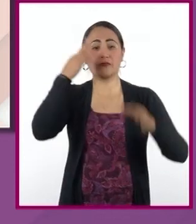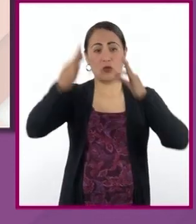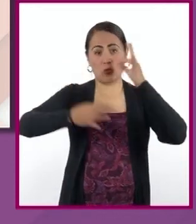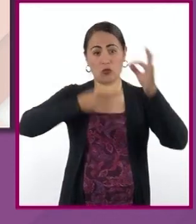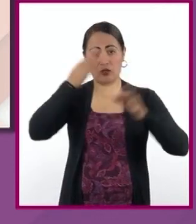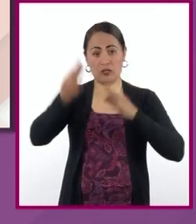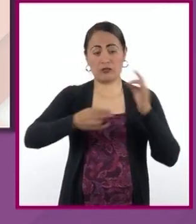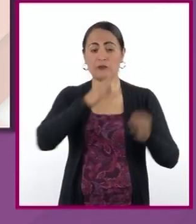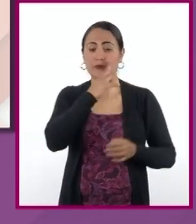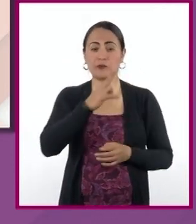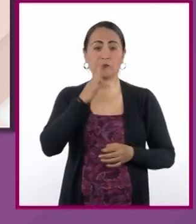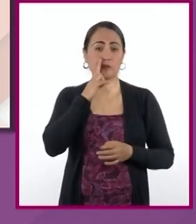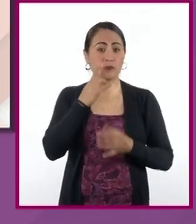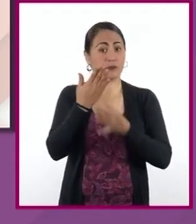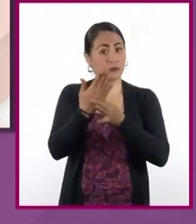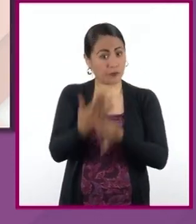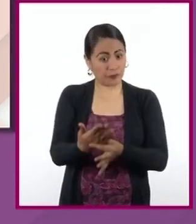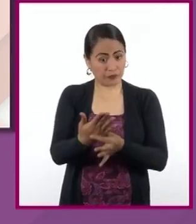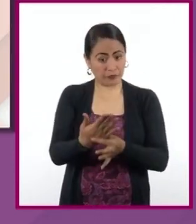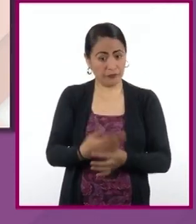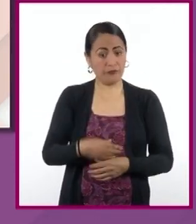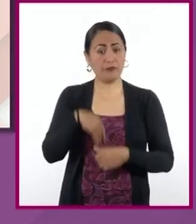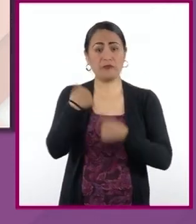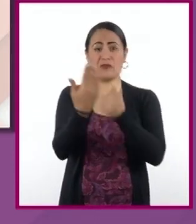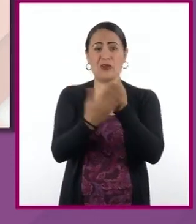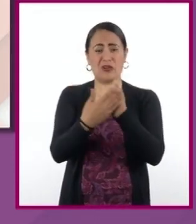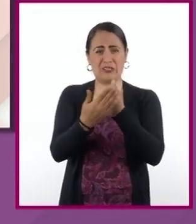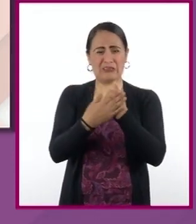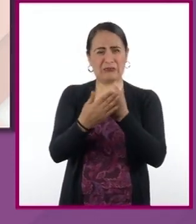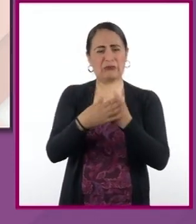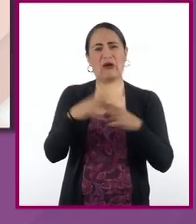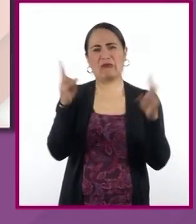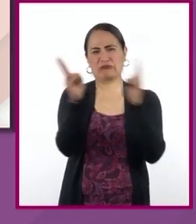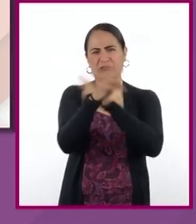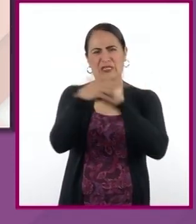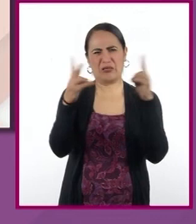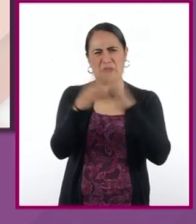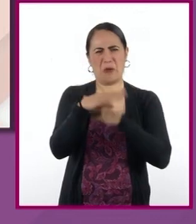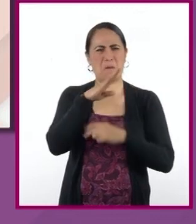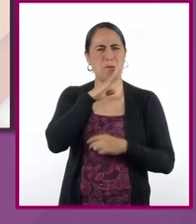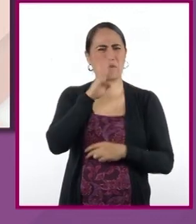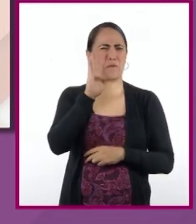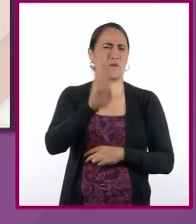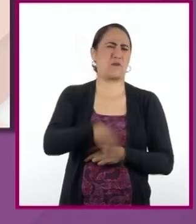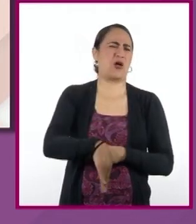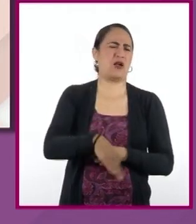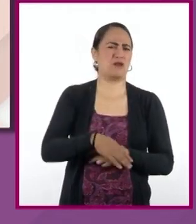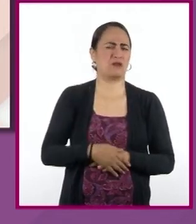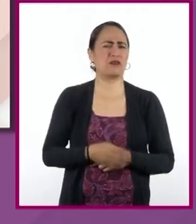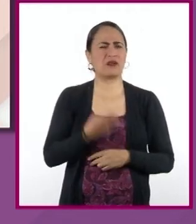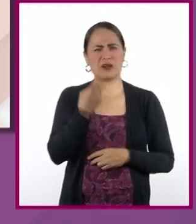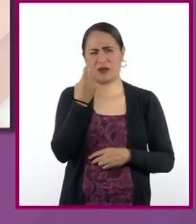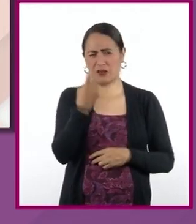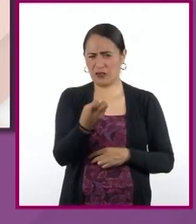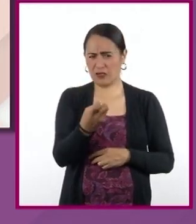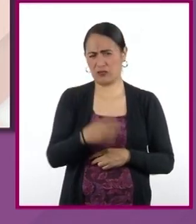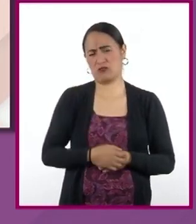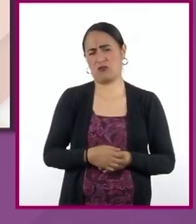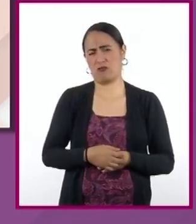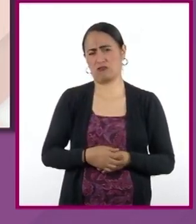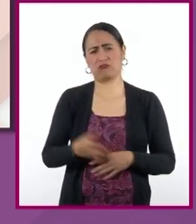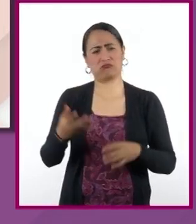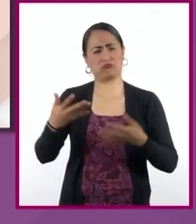han estado diciendo que tendremos un aire malísimo. Este texto emplea un lenguaje